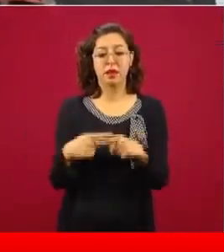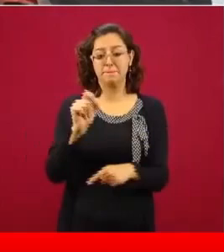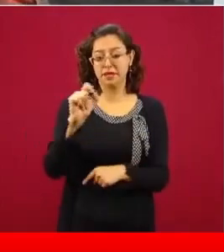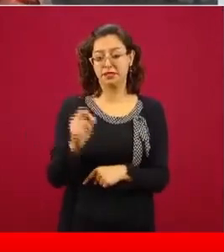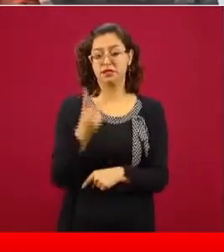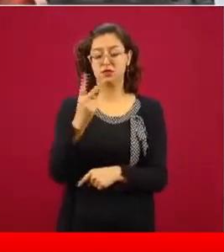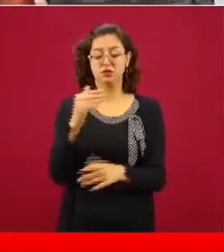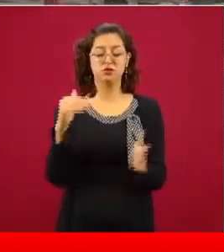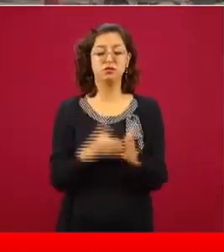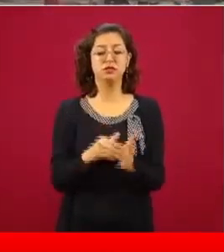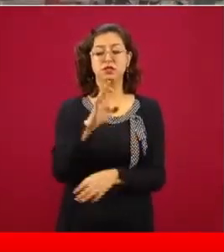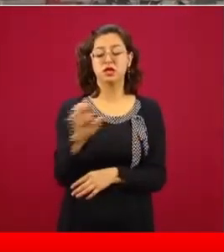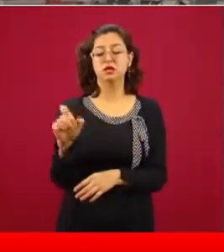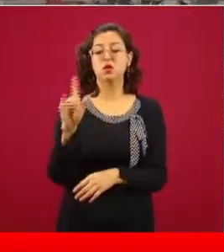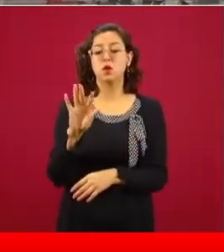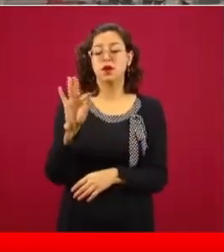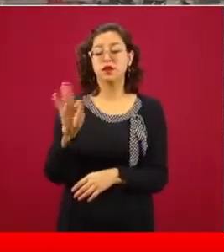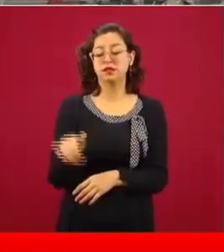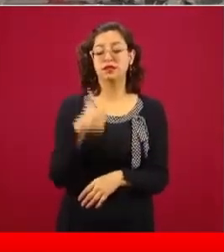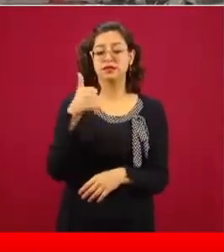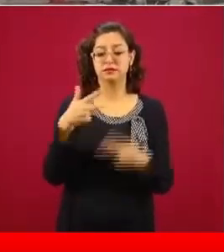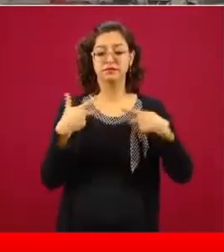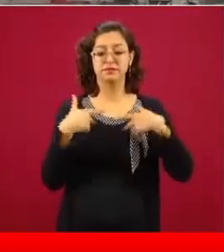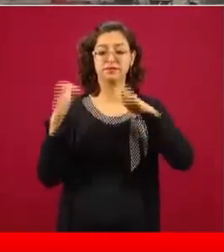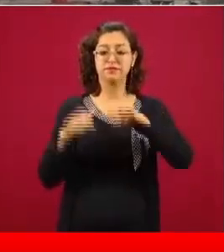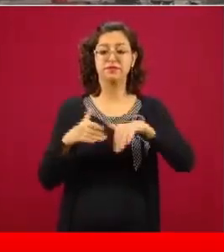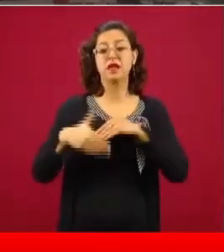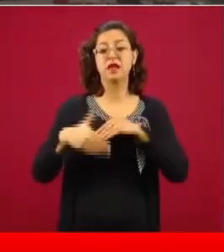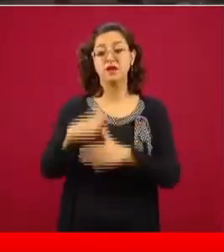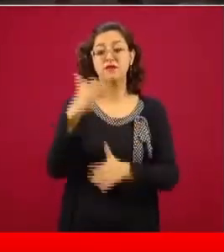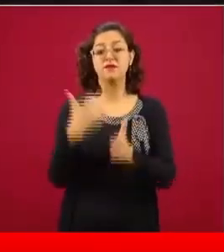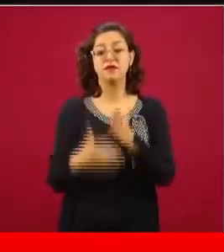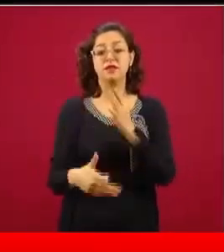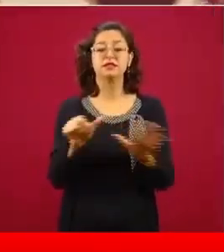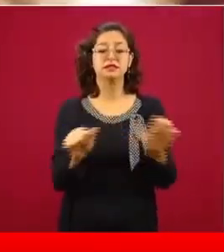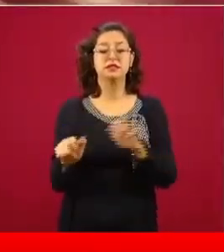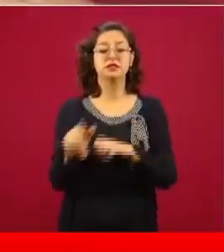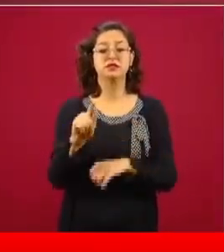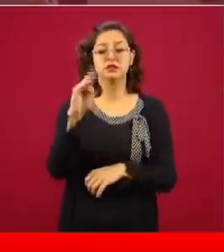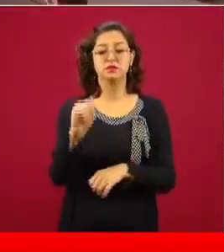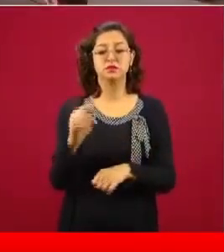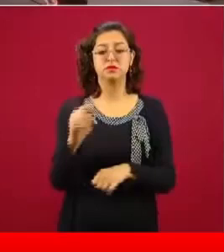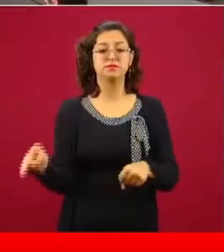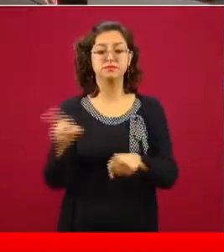22.146 empleos civiles. Faltan 679 días de construcción.